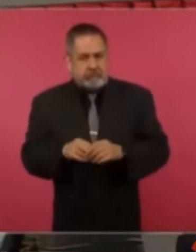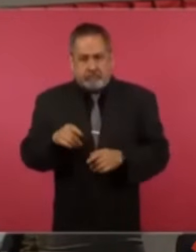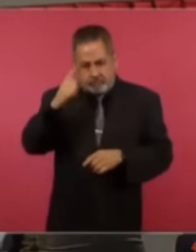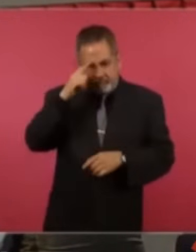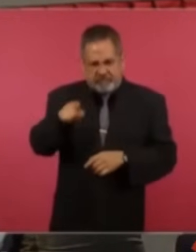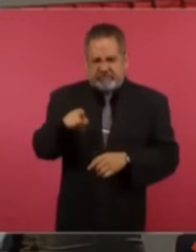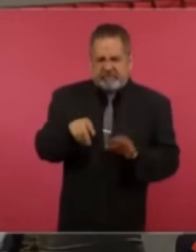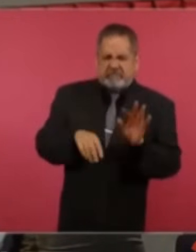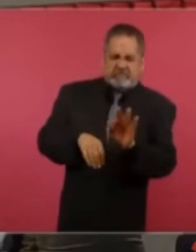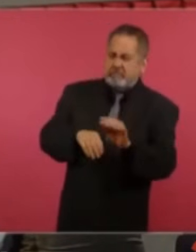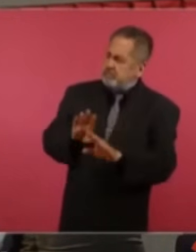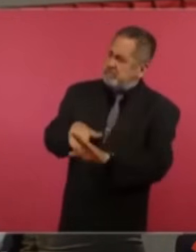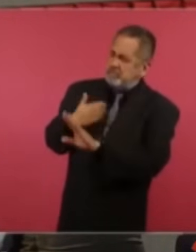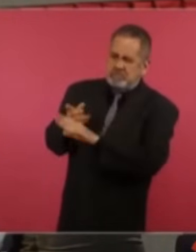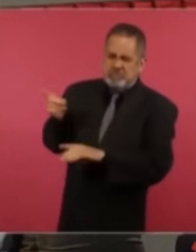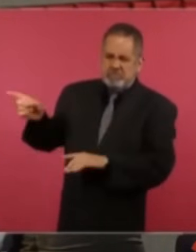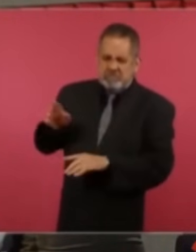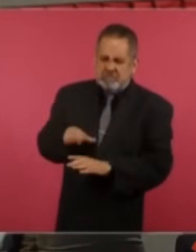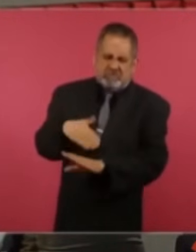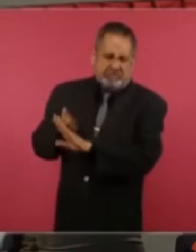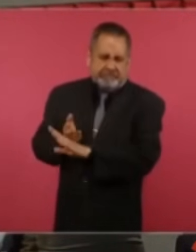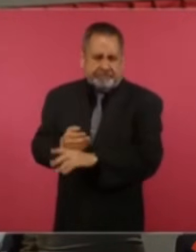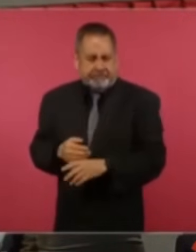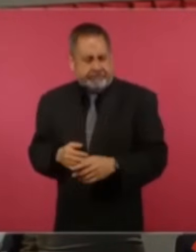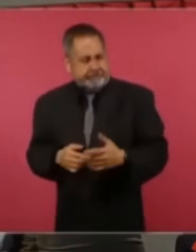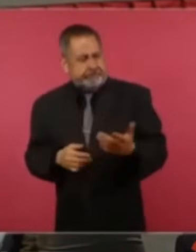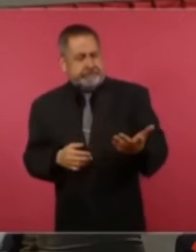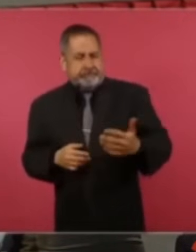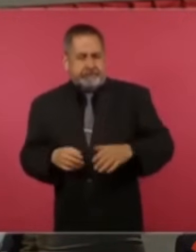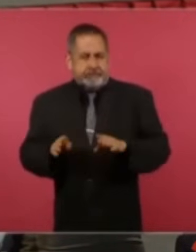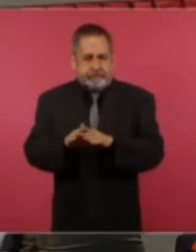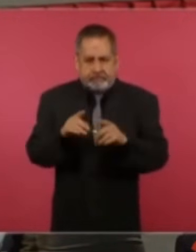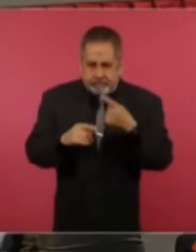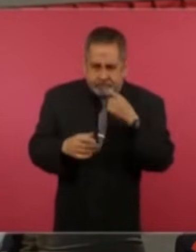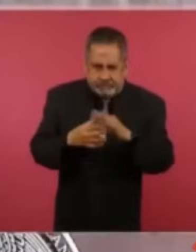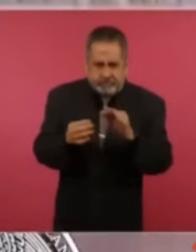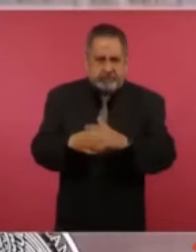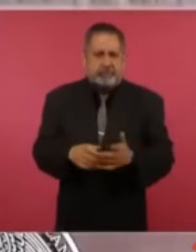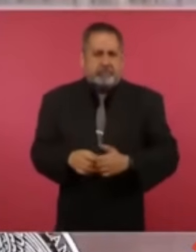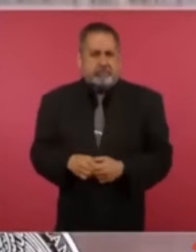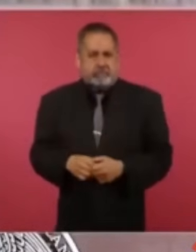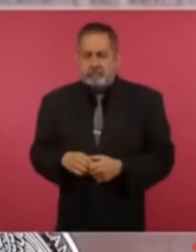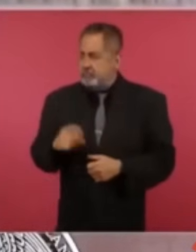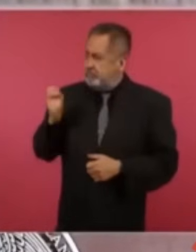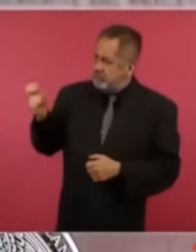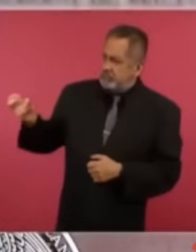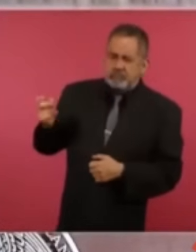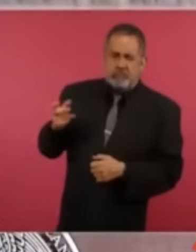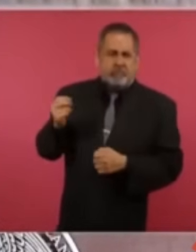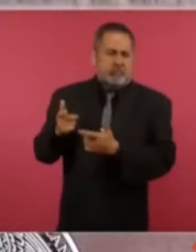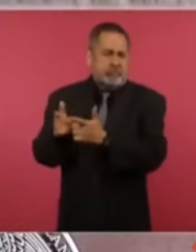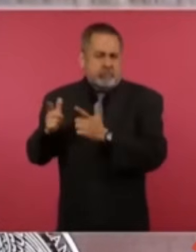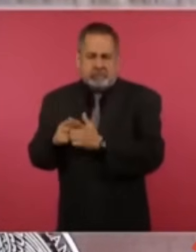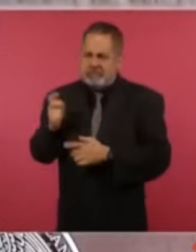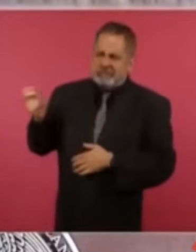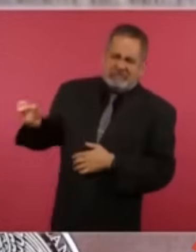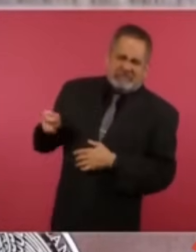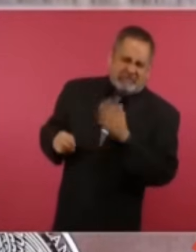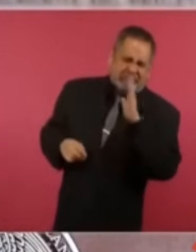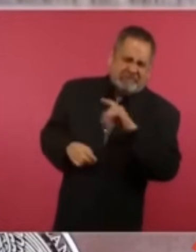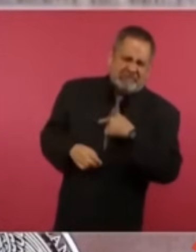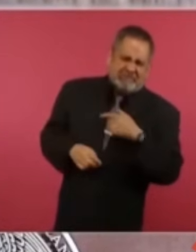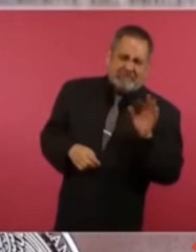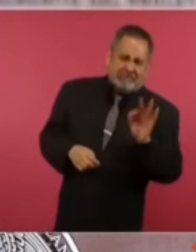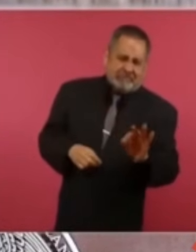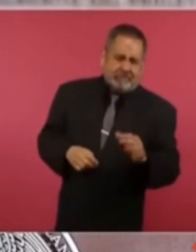antipatías y odio hacia quienes se descalifica, sea una persona o un grupo social. En nuestro país,